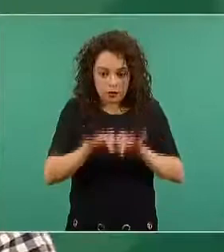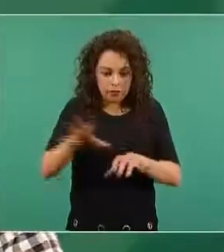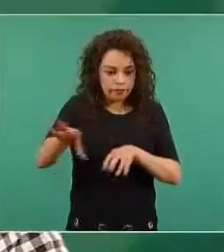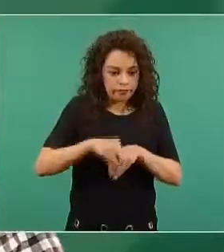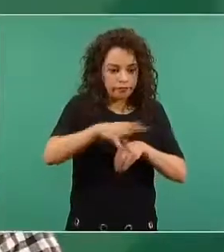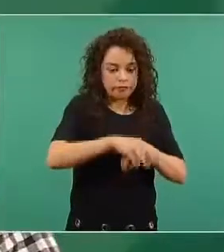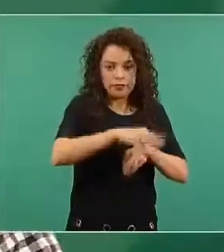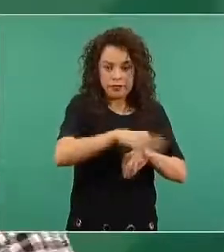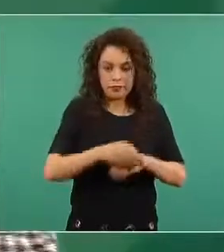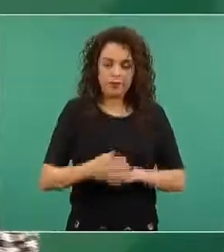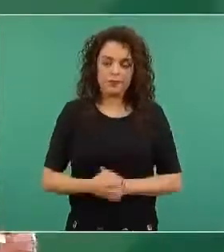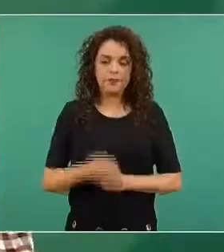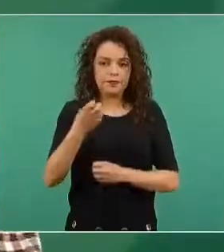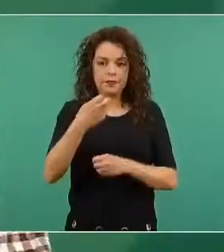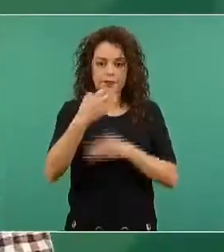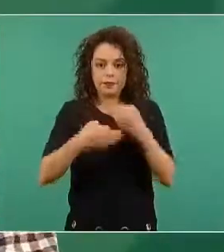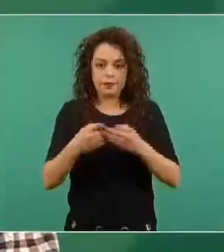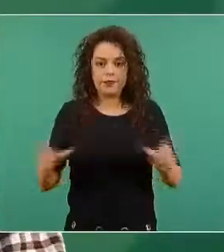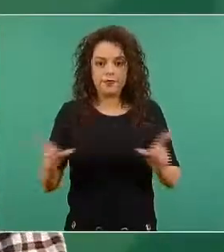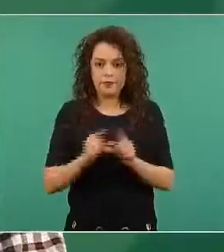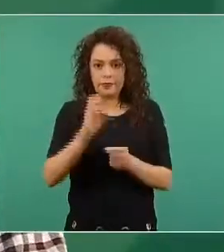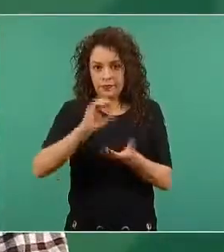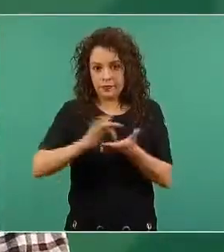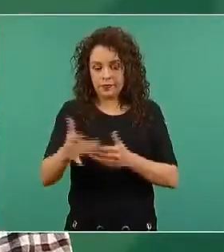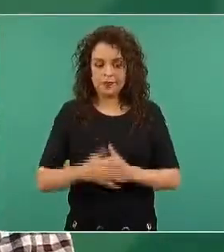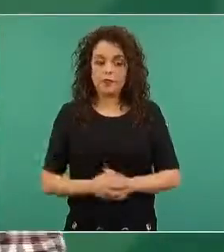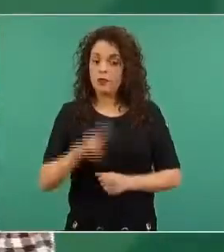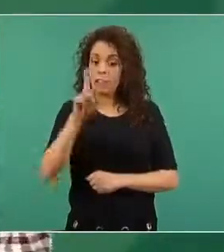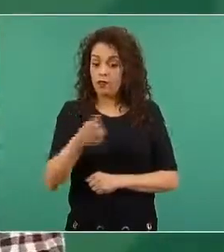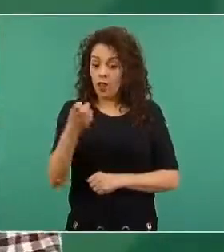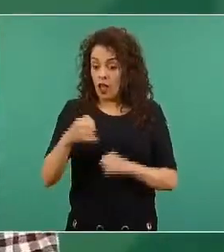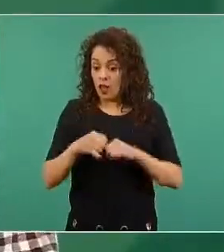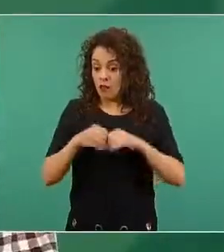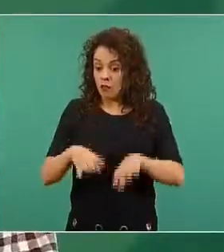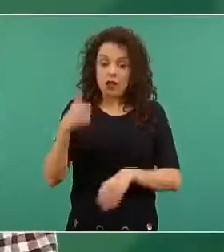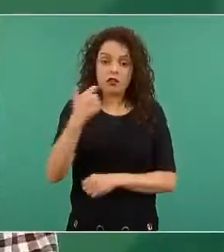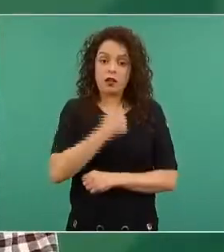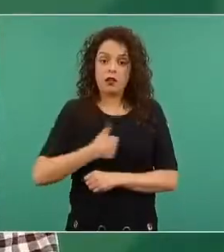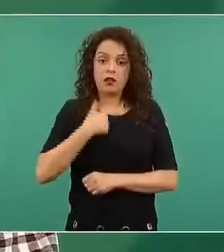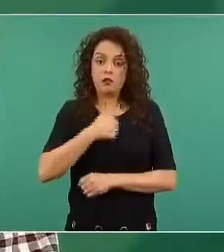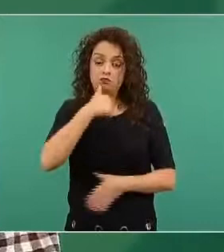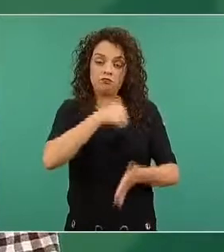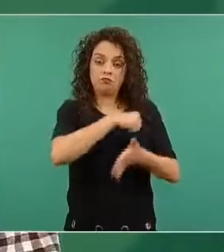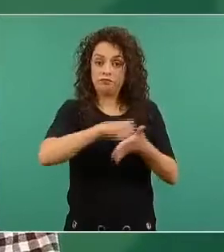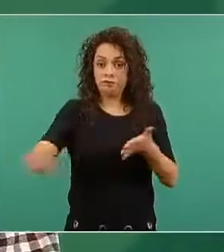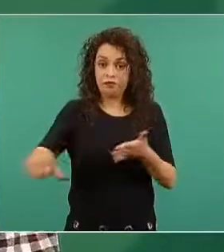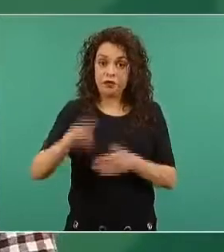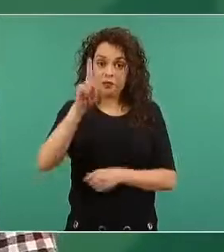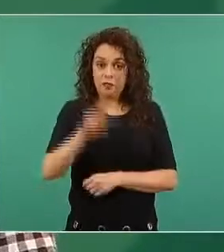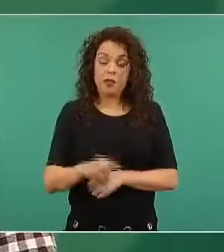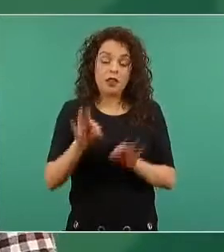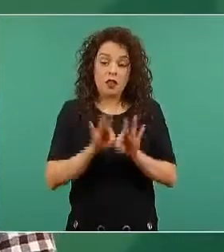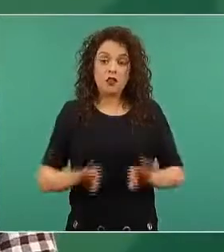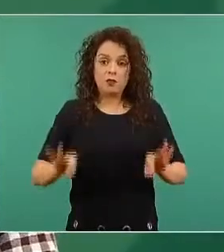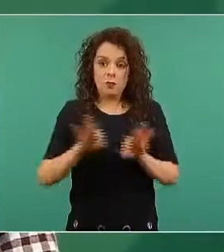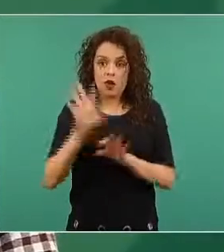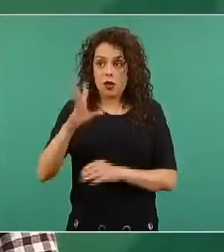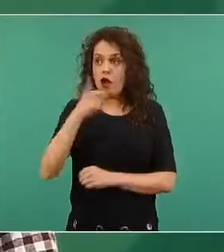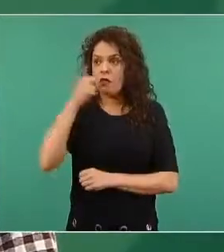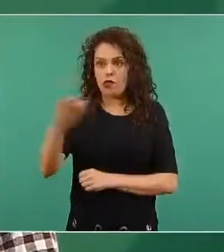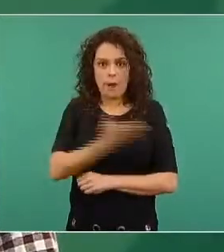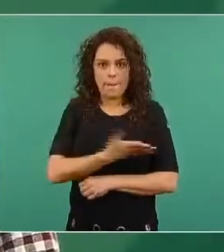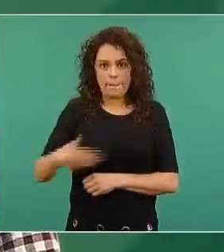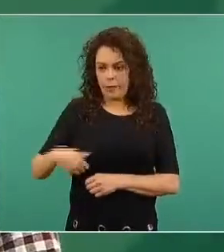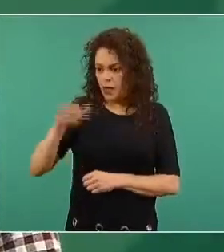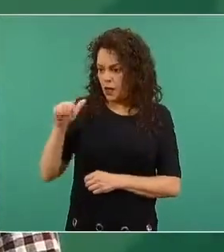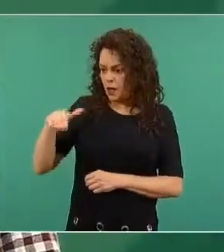gracias. Respecto a la información, pues qué lamentable que haya censura, consideramos importante, esto lo ha dicho el presidente López Obrador, es